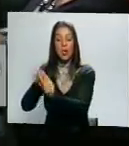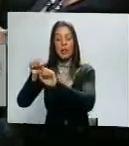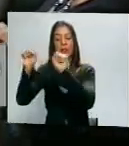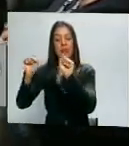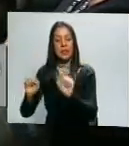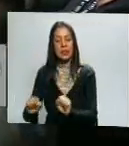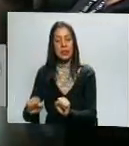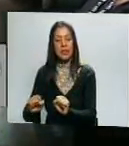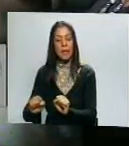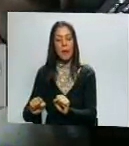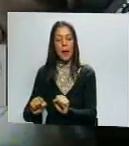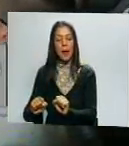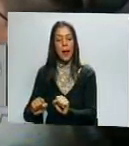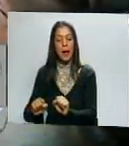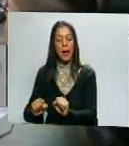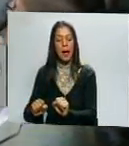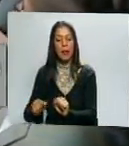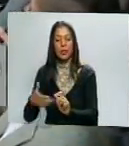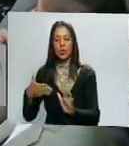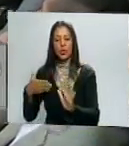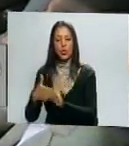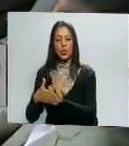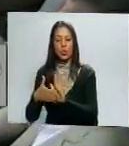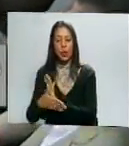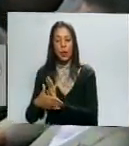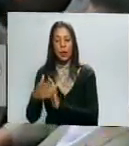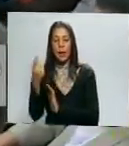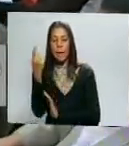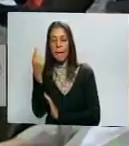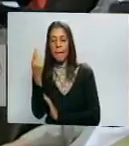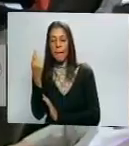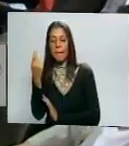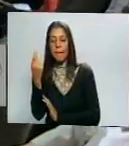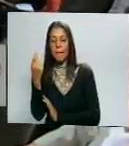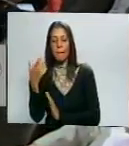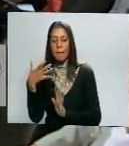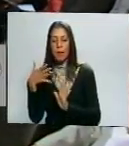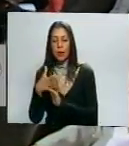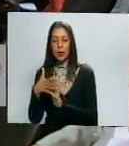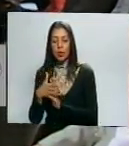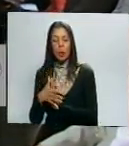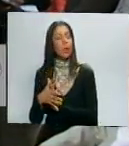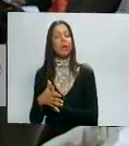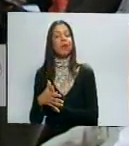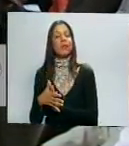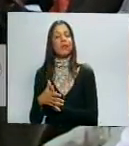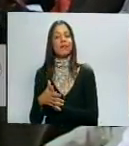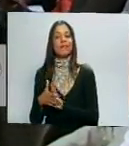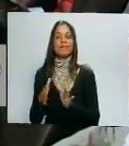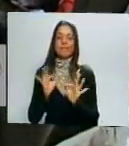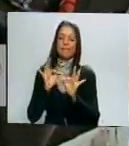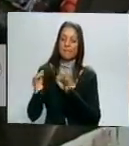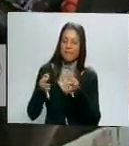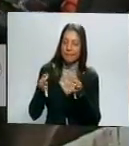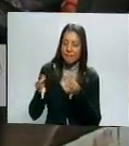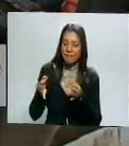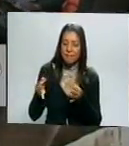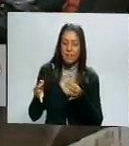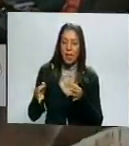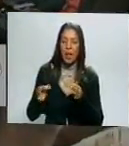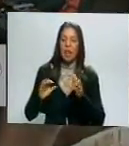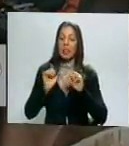del sistema de fijación y, para decirlo de alguna manera, del